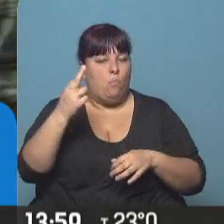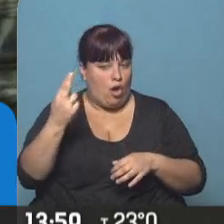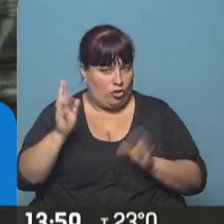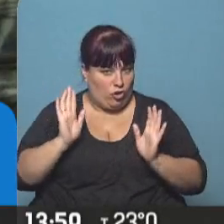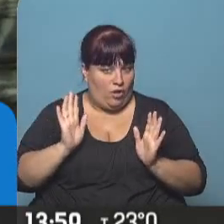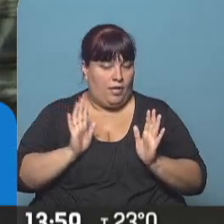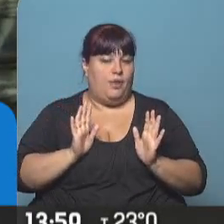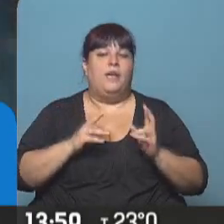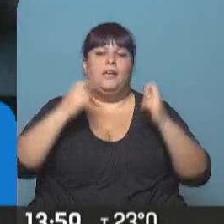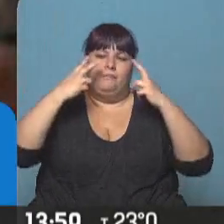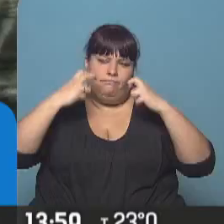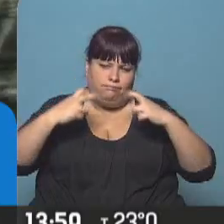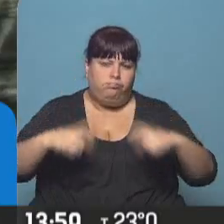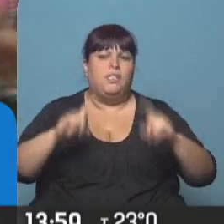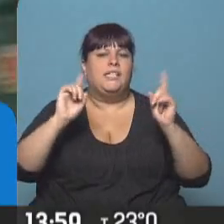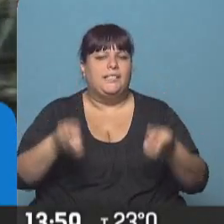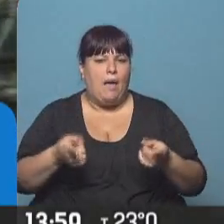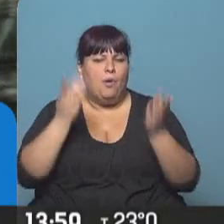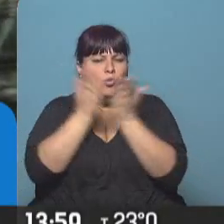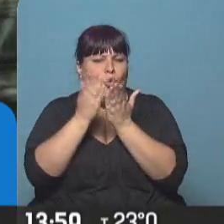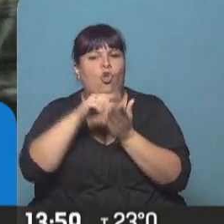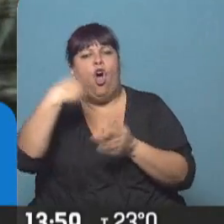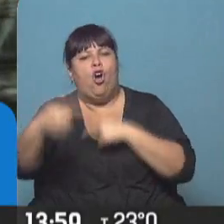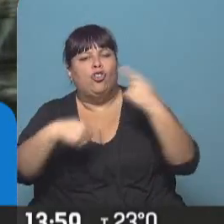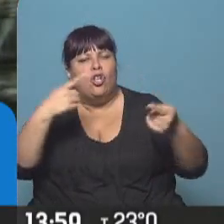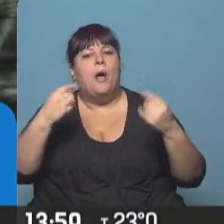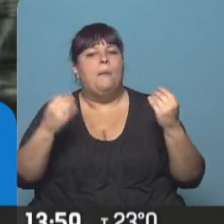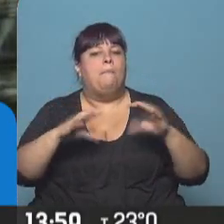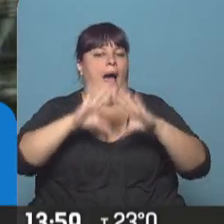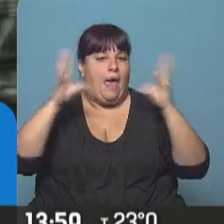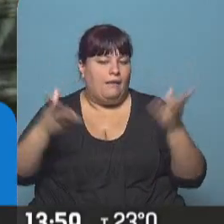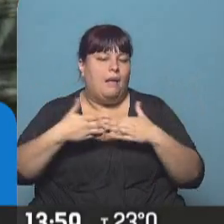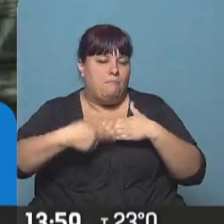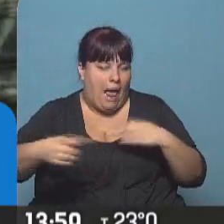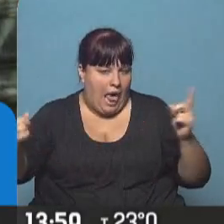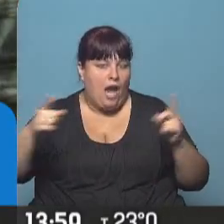muerte. Investigaciones y también estudios suplementarios que llevarán más